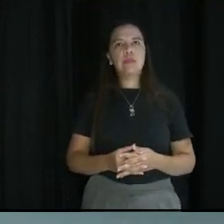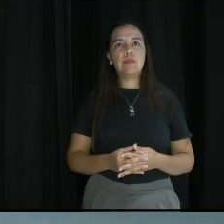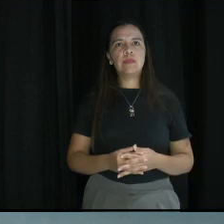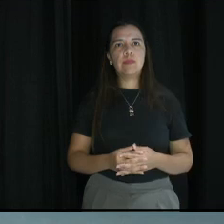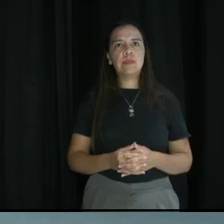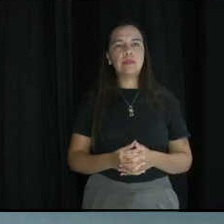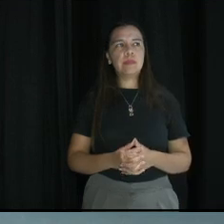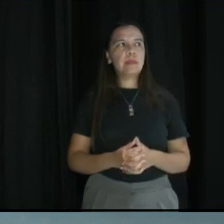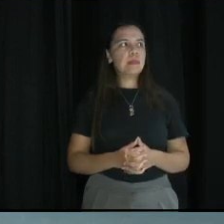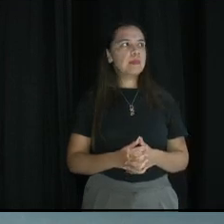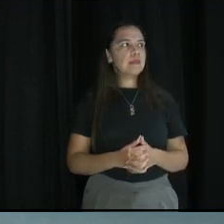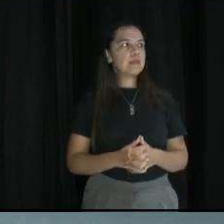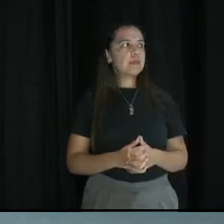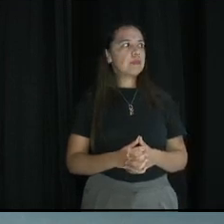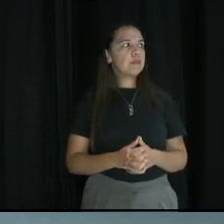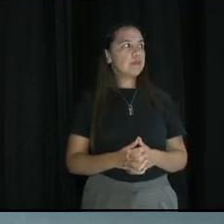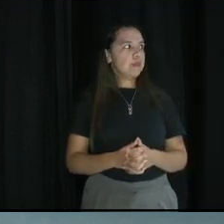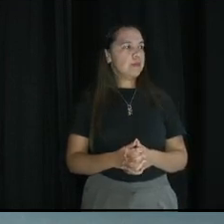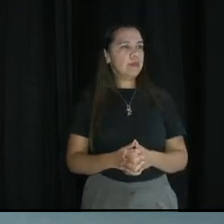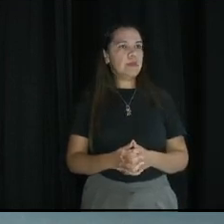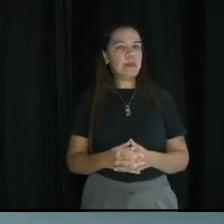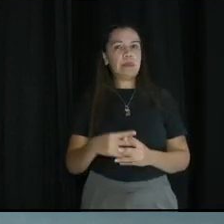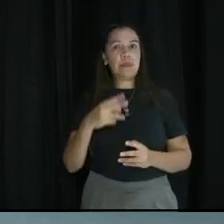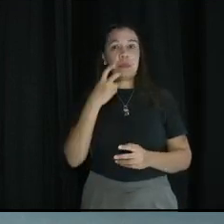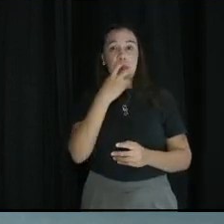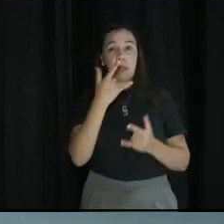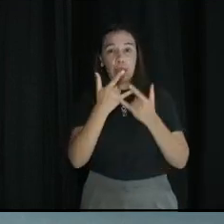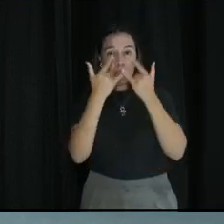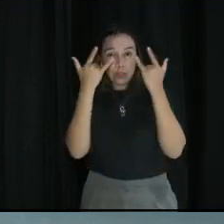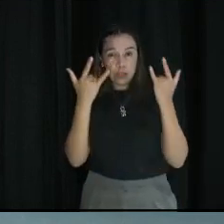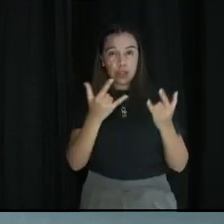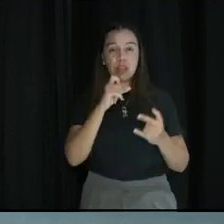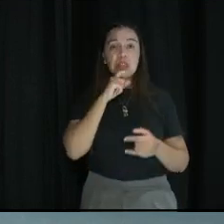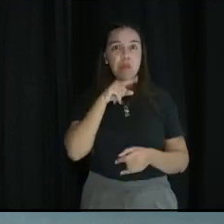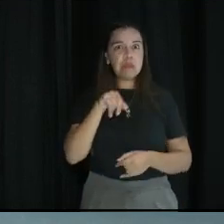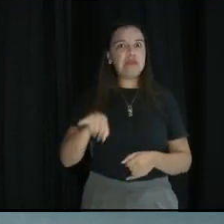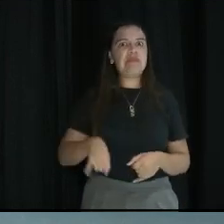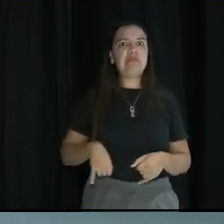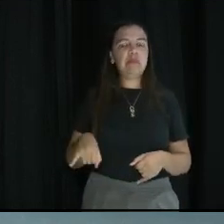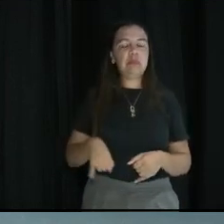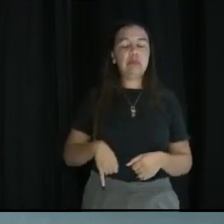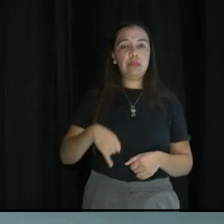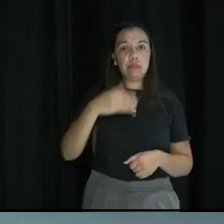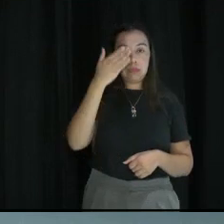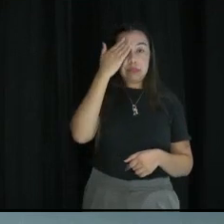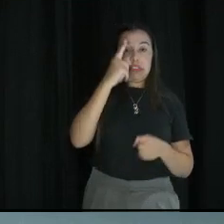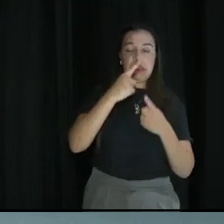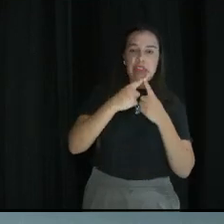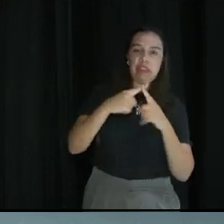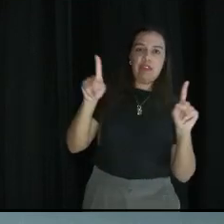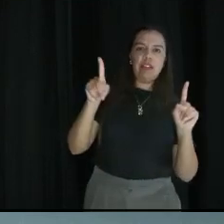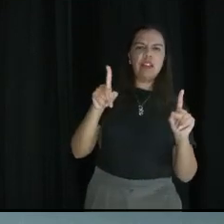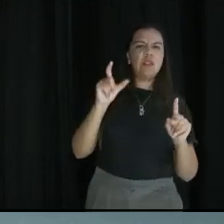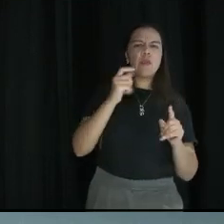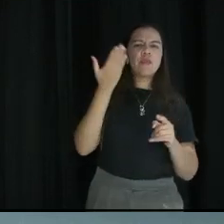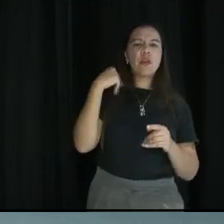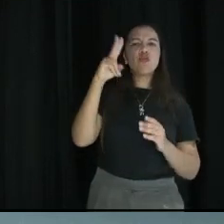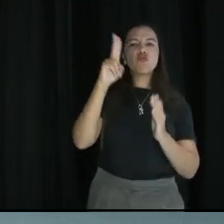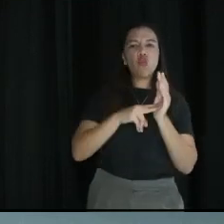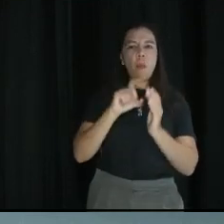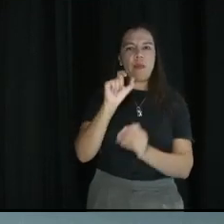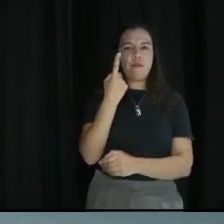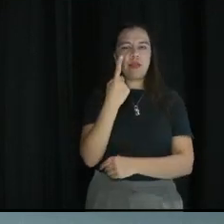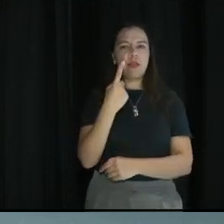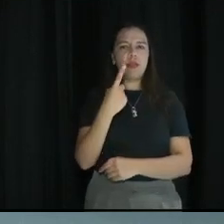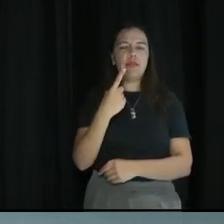Este caso también es un caso bastante interesante, atípico completamente. En el 2020 nos hacen una